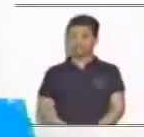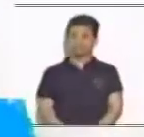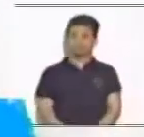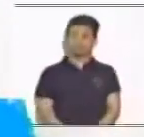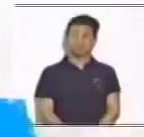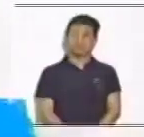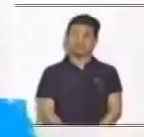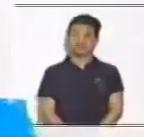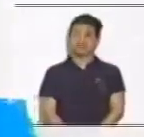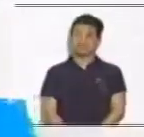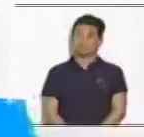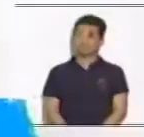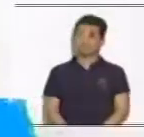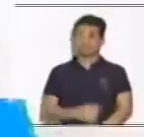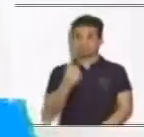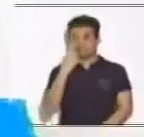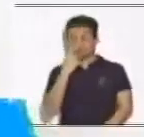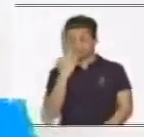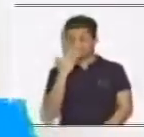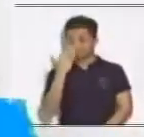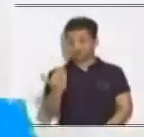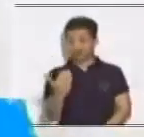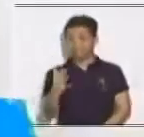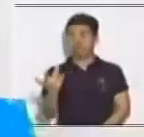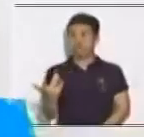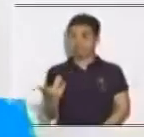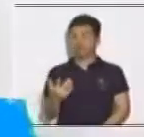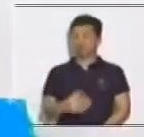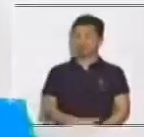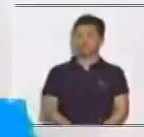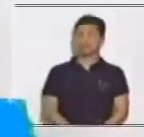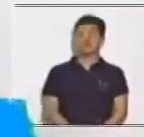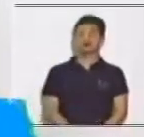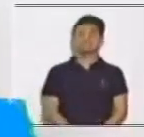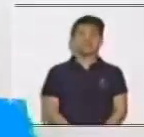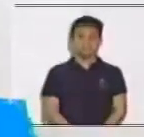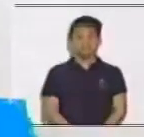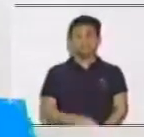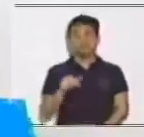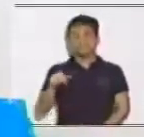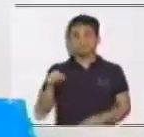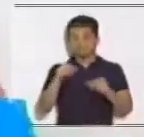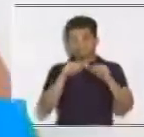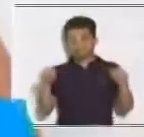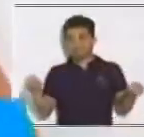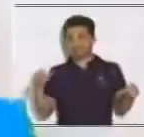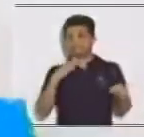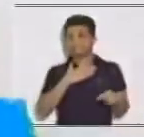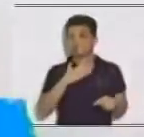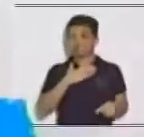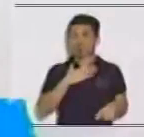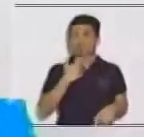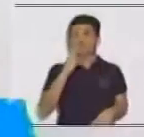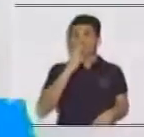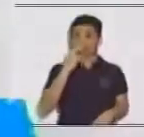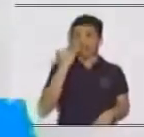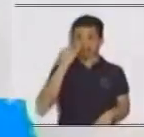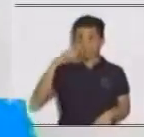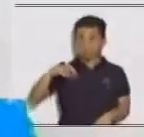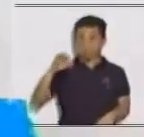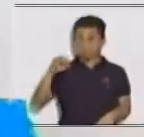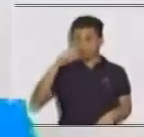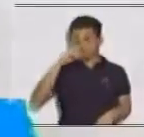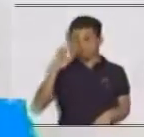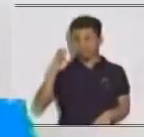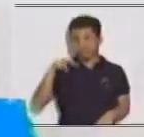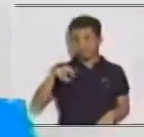es el lado que está opuesto o enfrente del ángulo recto? Este. Entonces, este va a ser C,